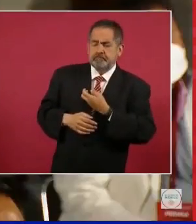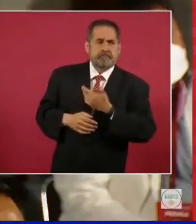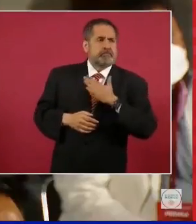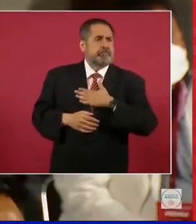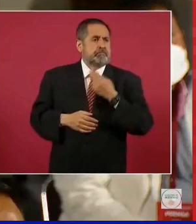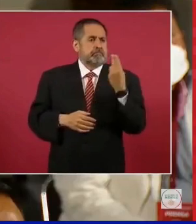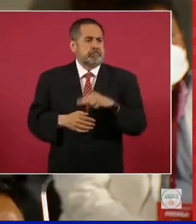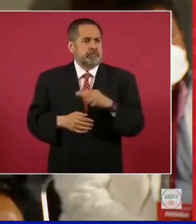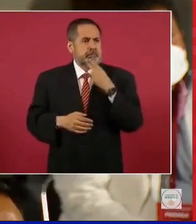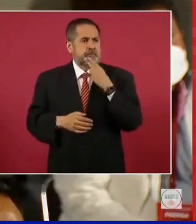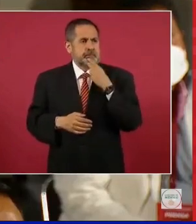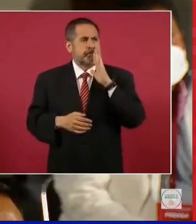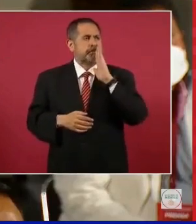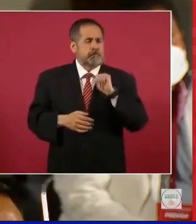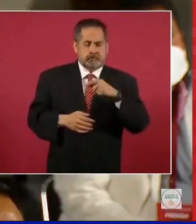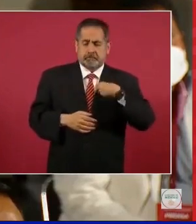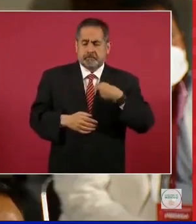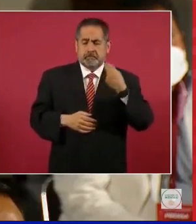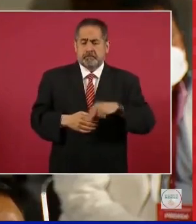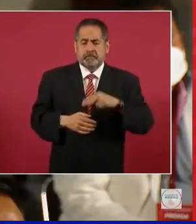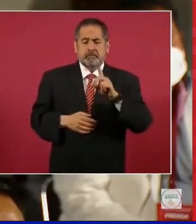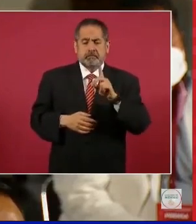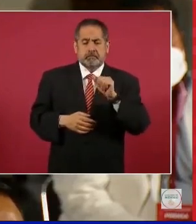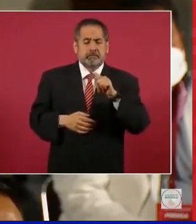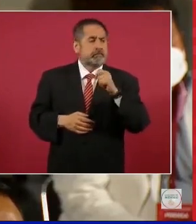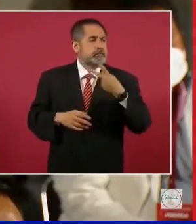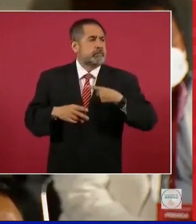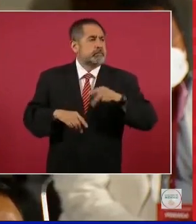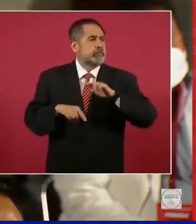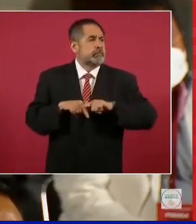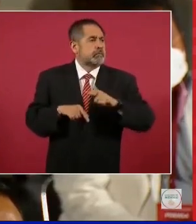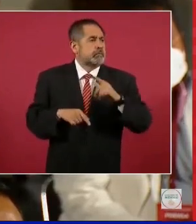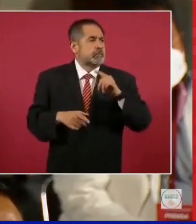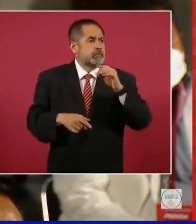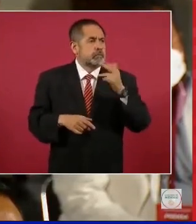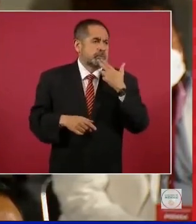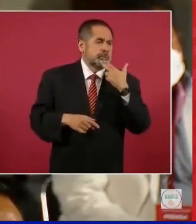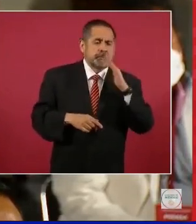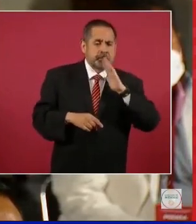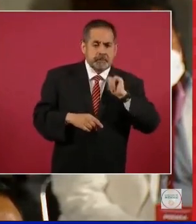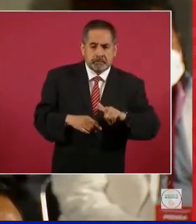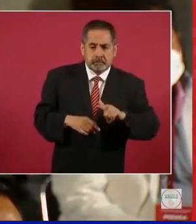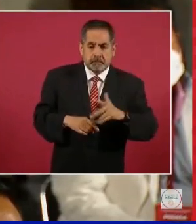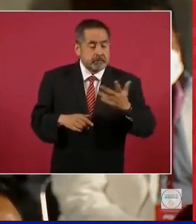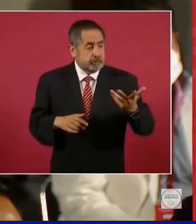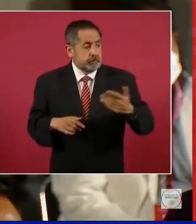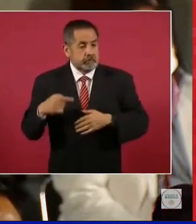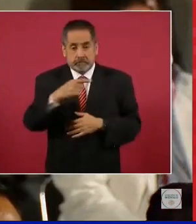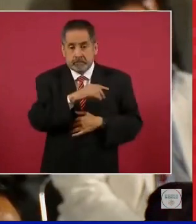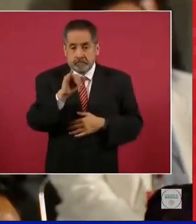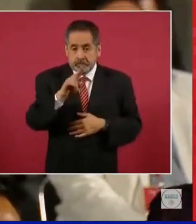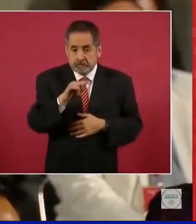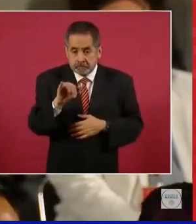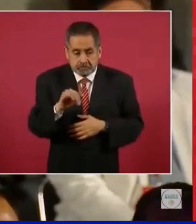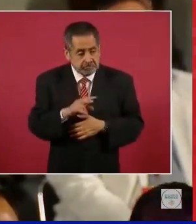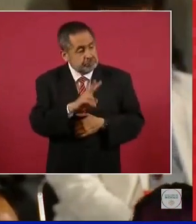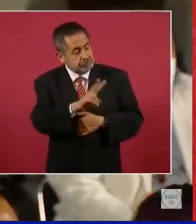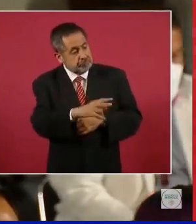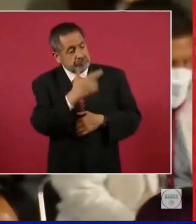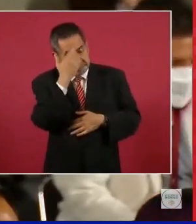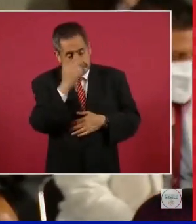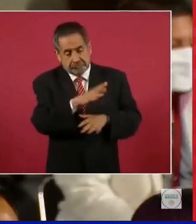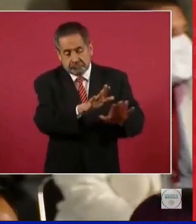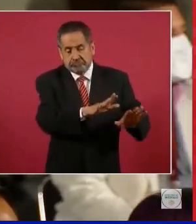uso, mal uso de sus datos personales, pues el instituto está dando cabida a